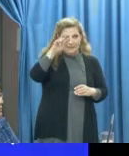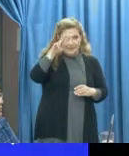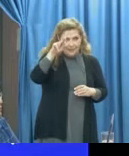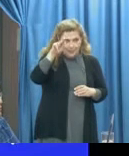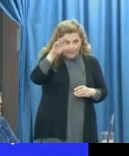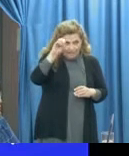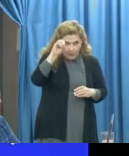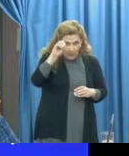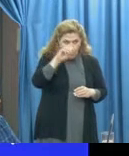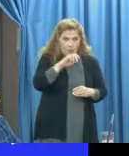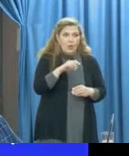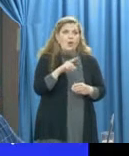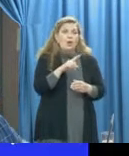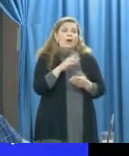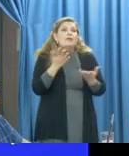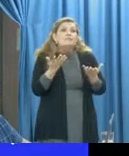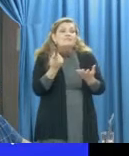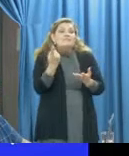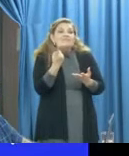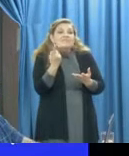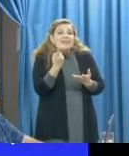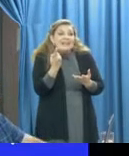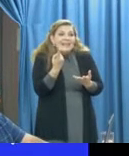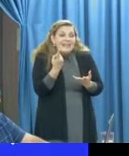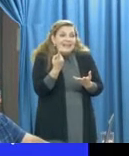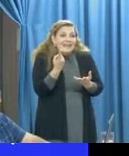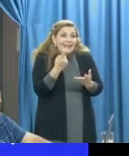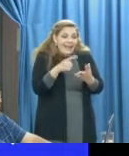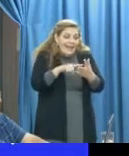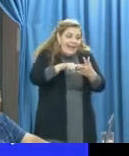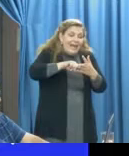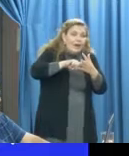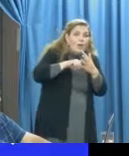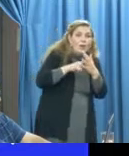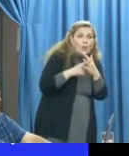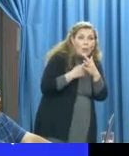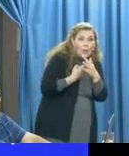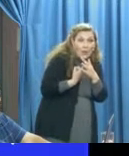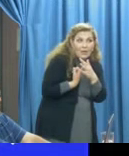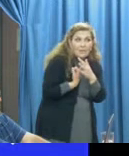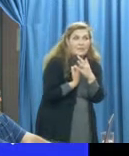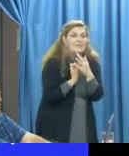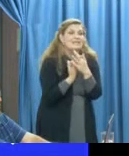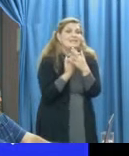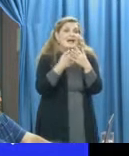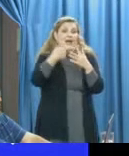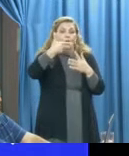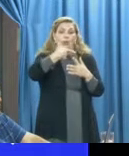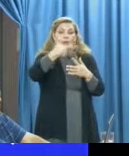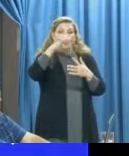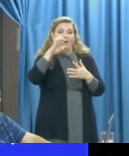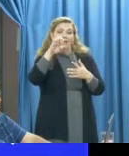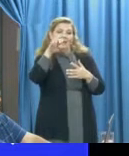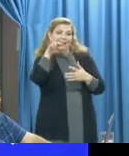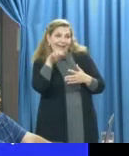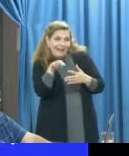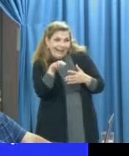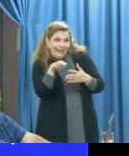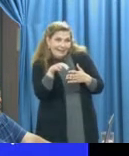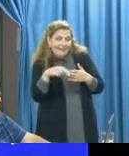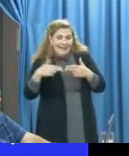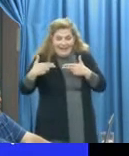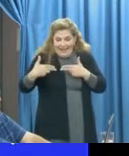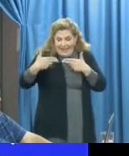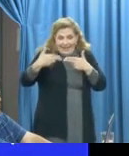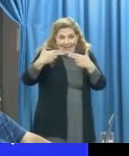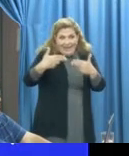audiológico es lo que está determinando nuestros genes, nuestros cromosomas, nuestra herencia